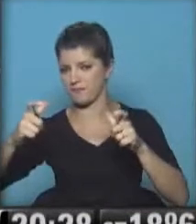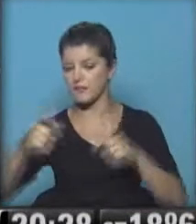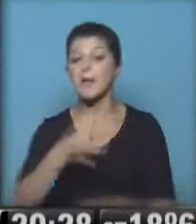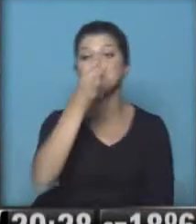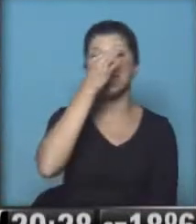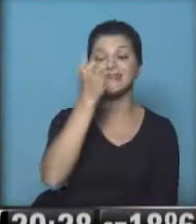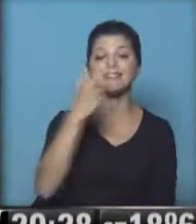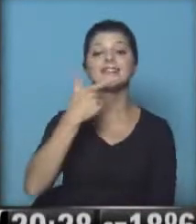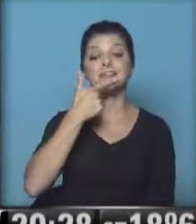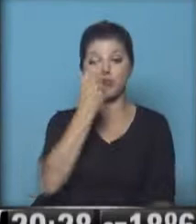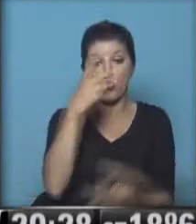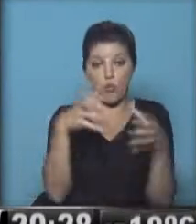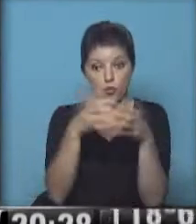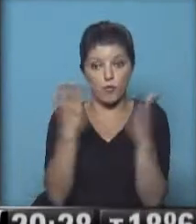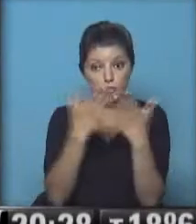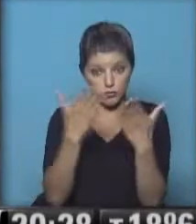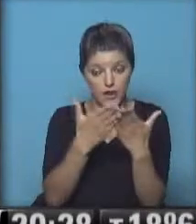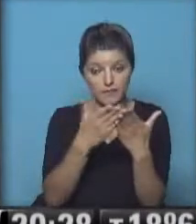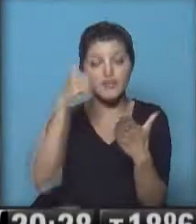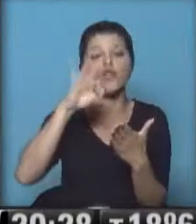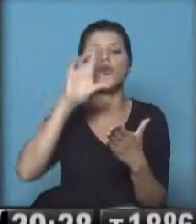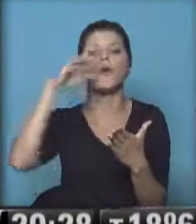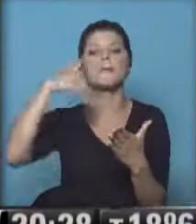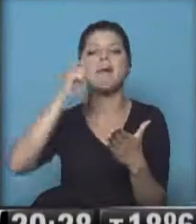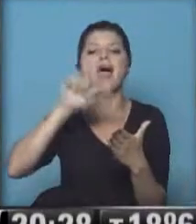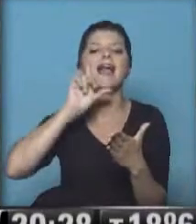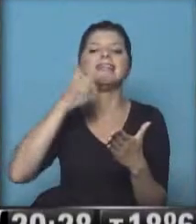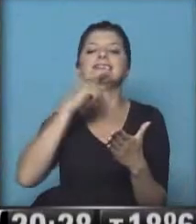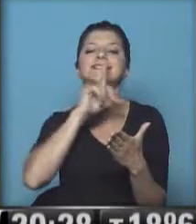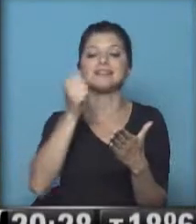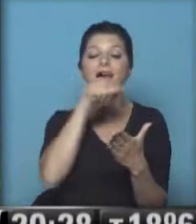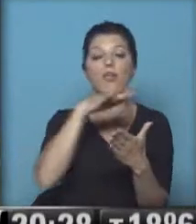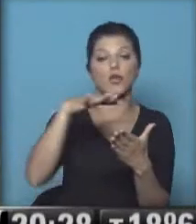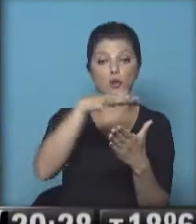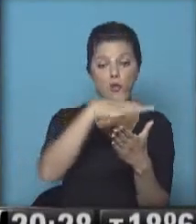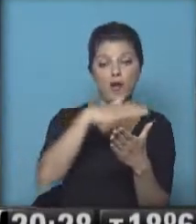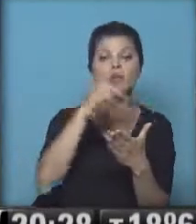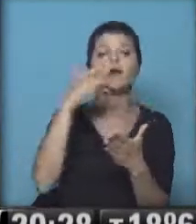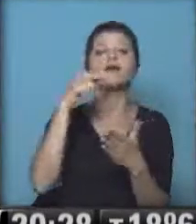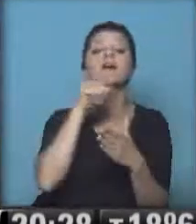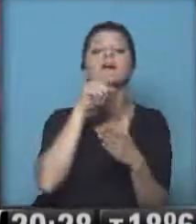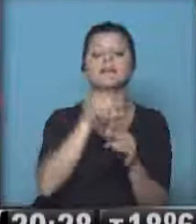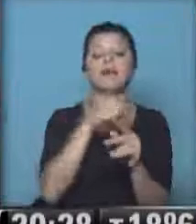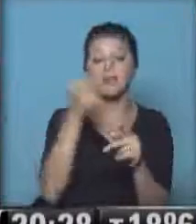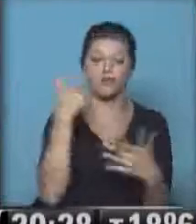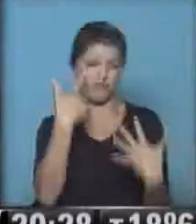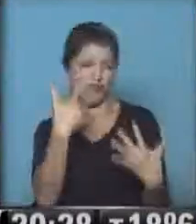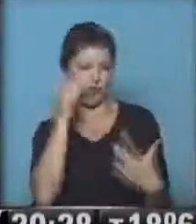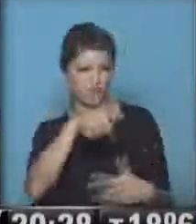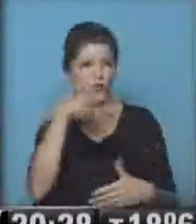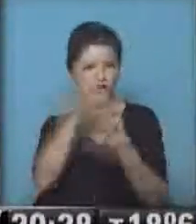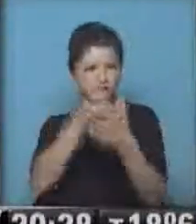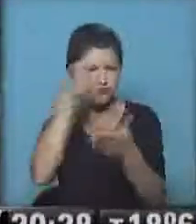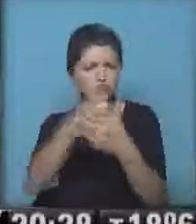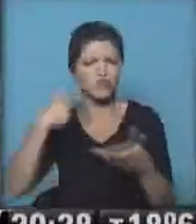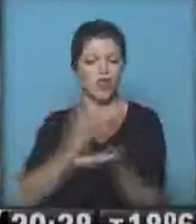26 de septiembre, un grupo de estudiantes normalistas de la Escuela Raúl Isidro Burgos de la ciudad de Ayotzinapa, reconocida por su histórica lucha social,